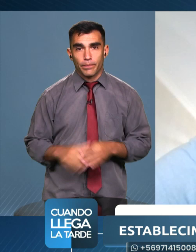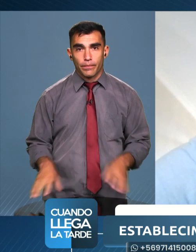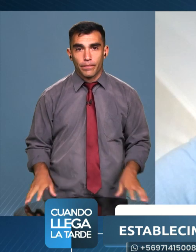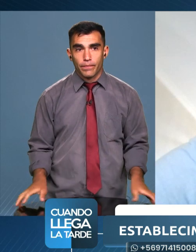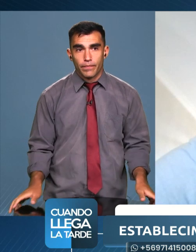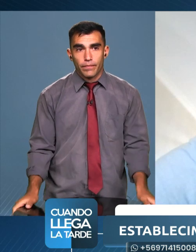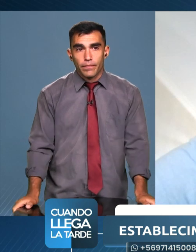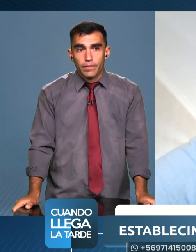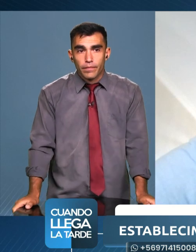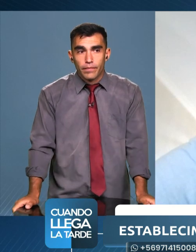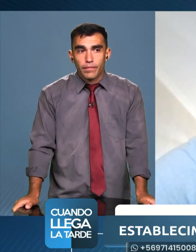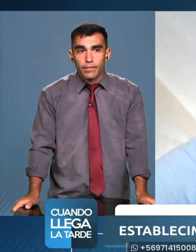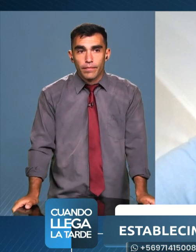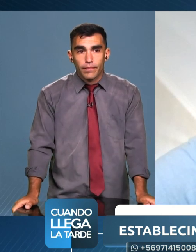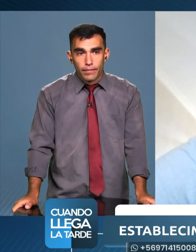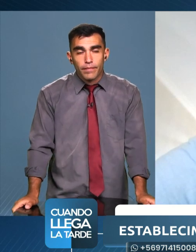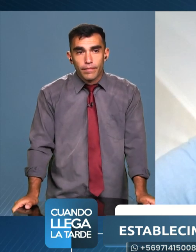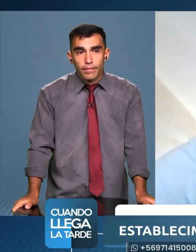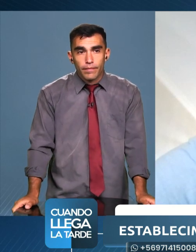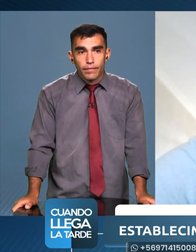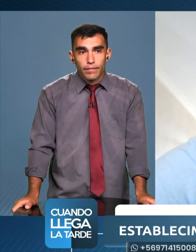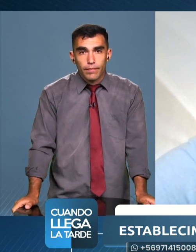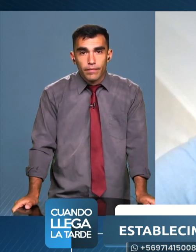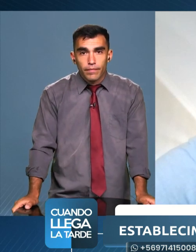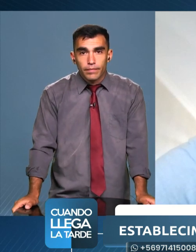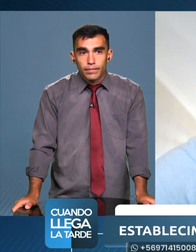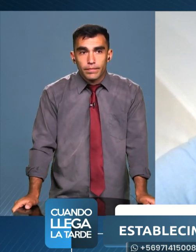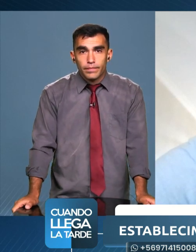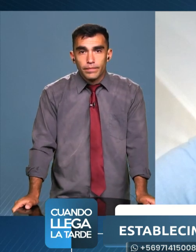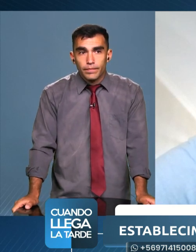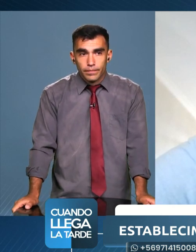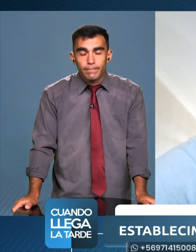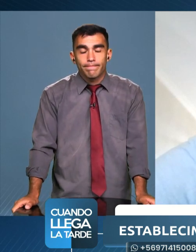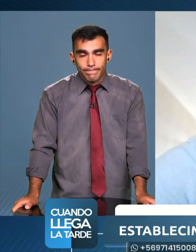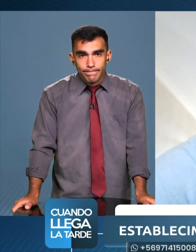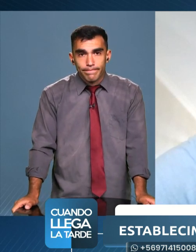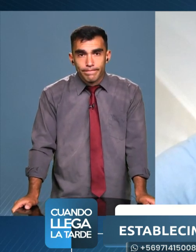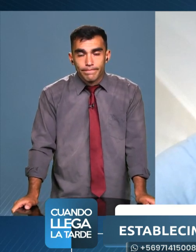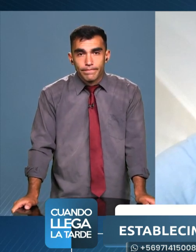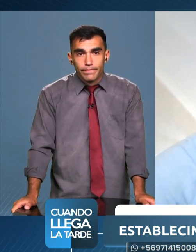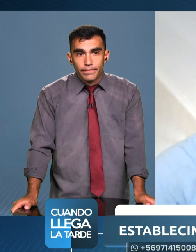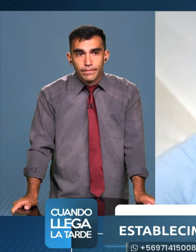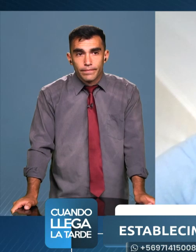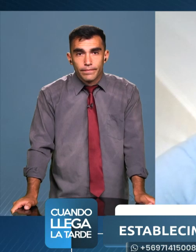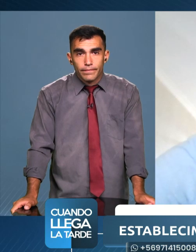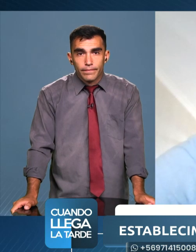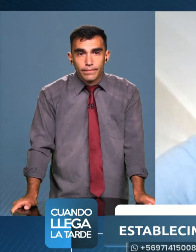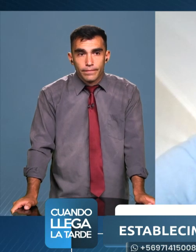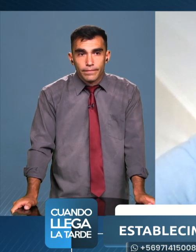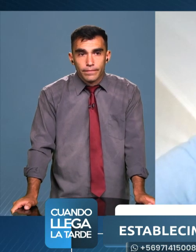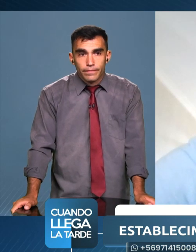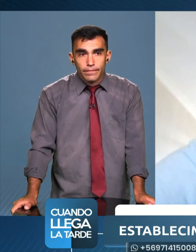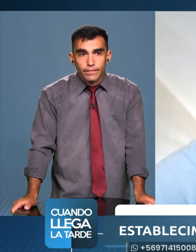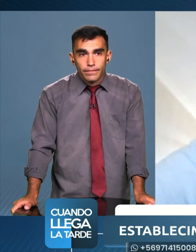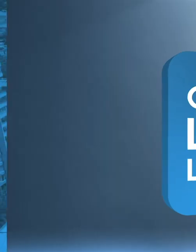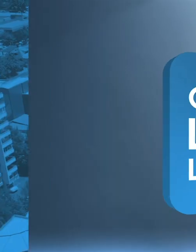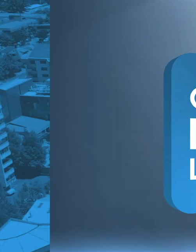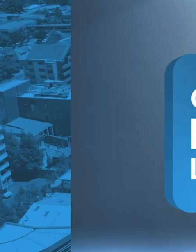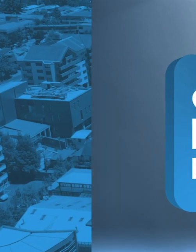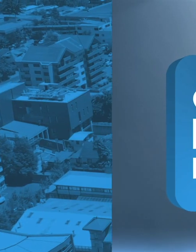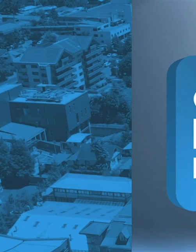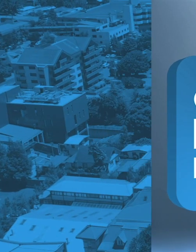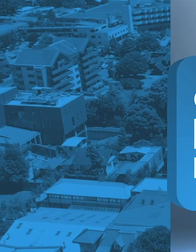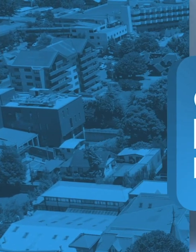Temuco. Eso esperamos. Y muchas gracias a la UFRO por ser también una universidad pública estatal comprometida con la educación pública de la ciudad.